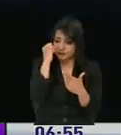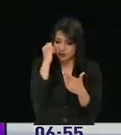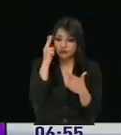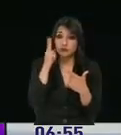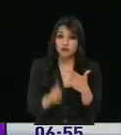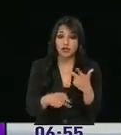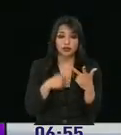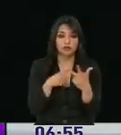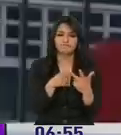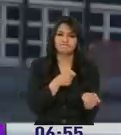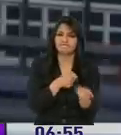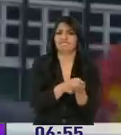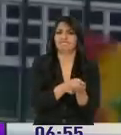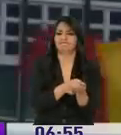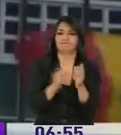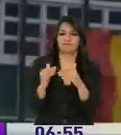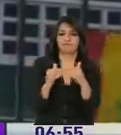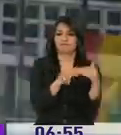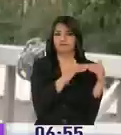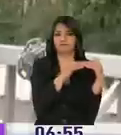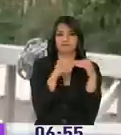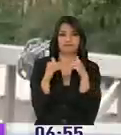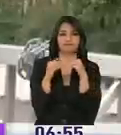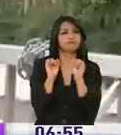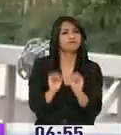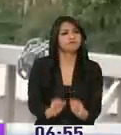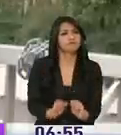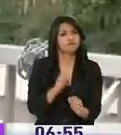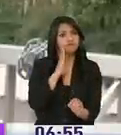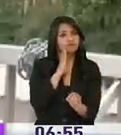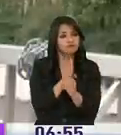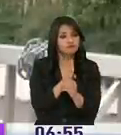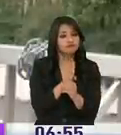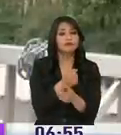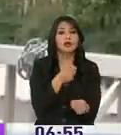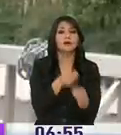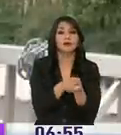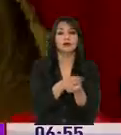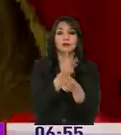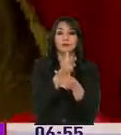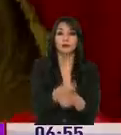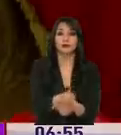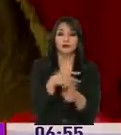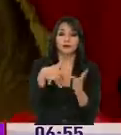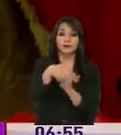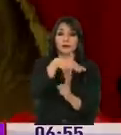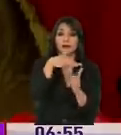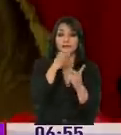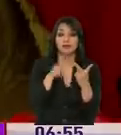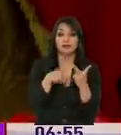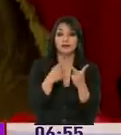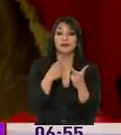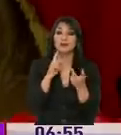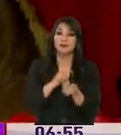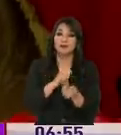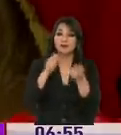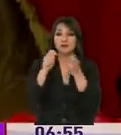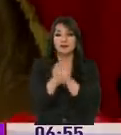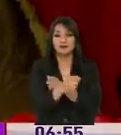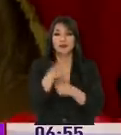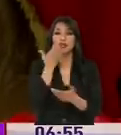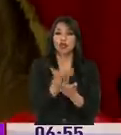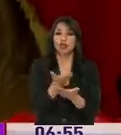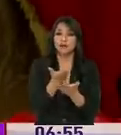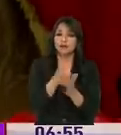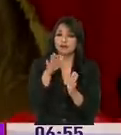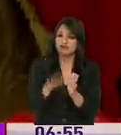y fortalecimiento de la democracia. El objetivo es fortalecer la protección ambiental y lograr una transición a economías